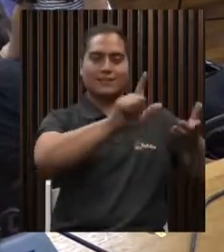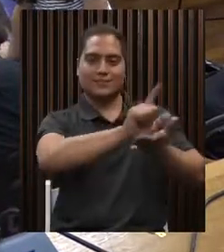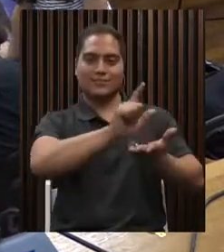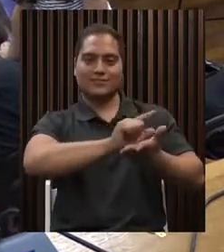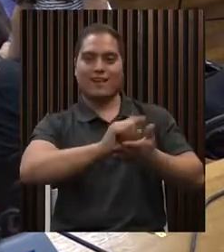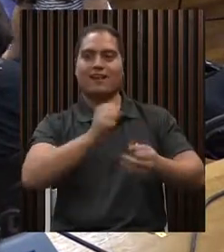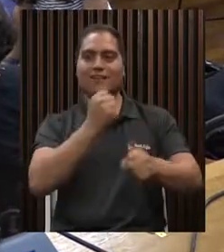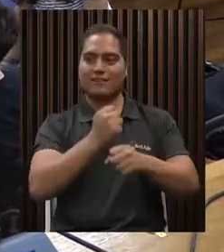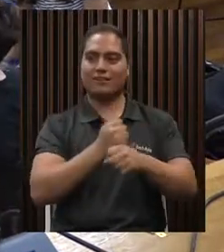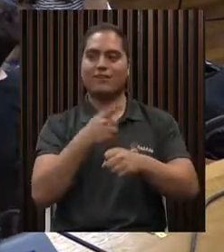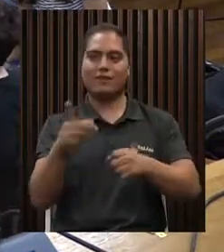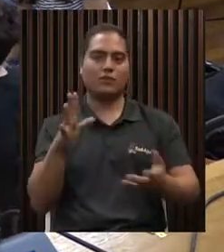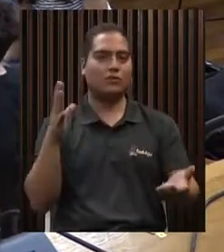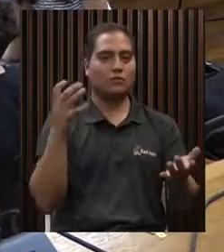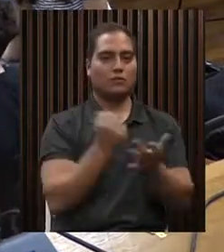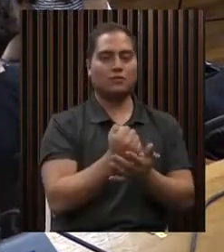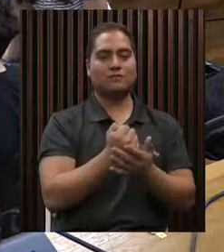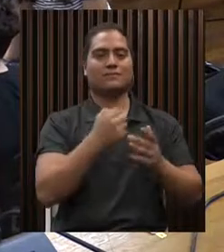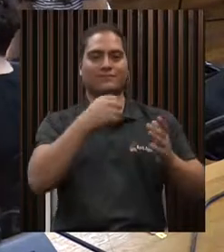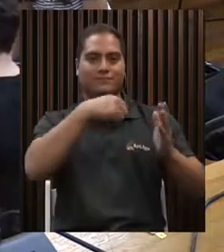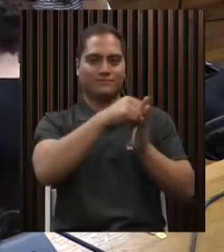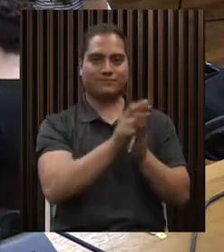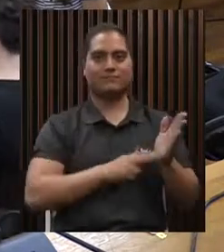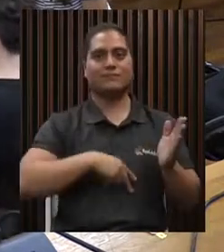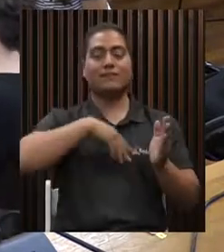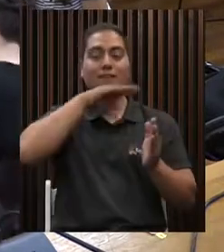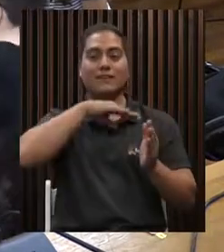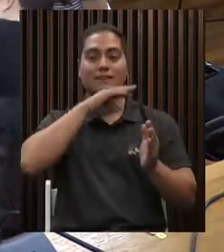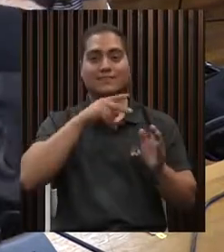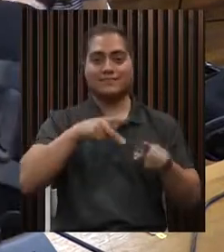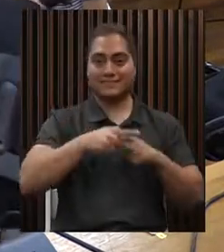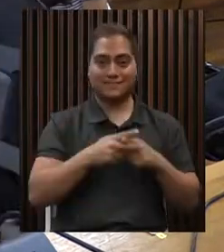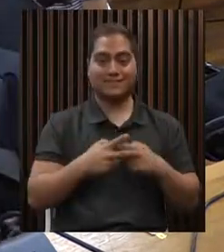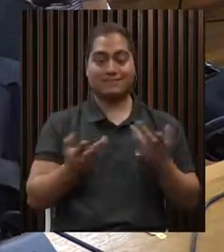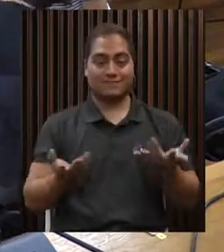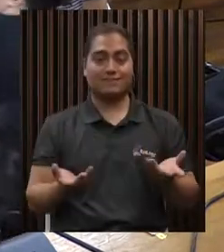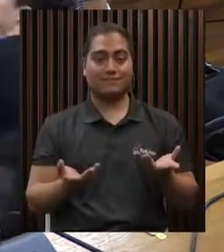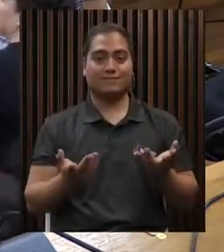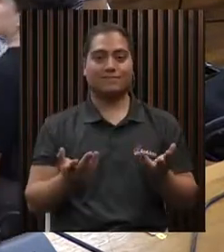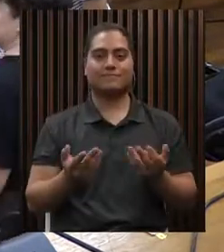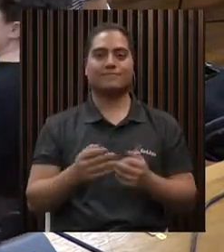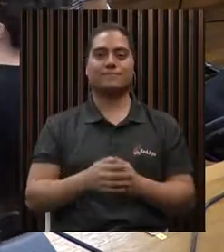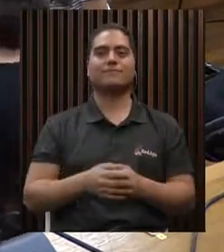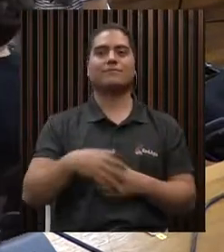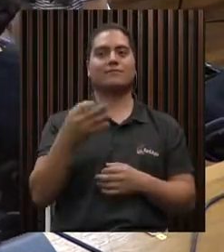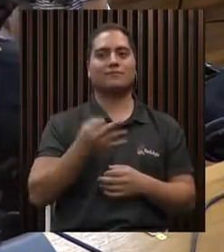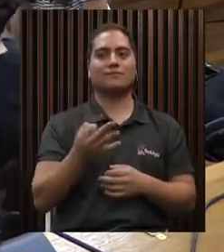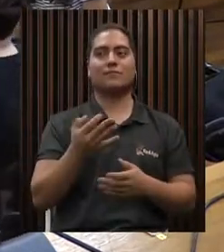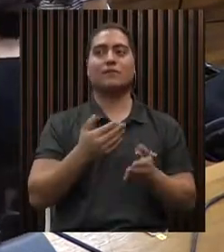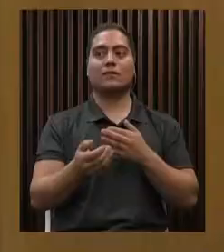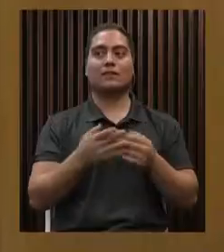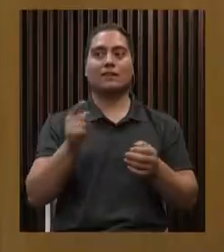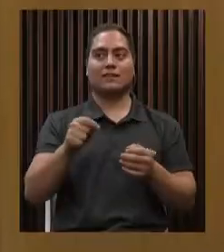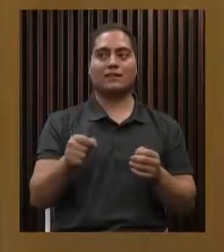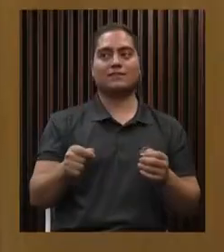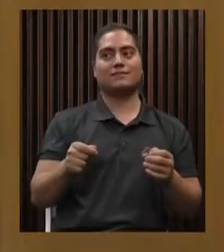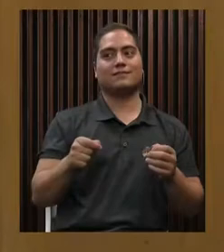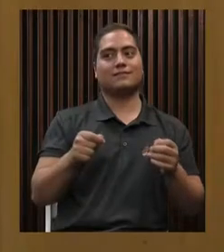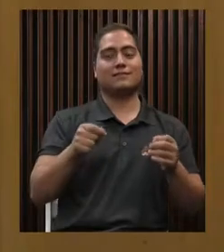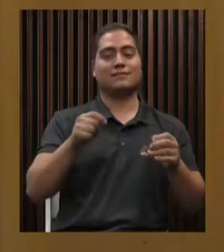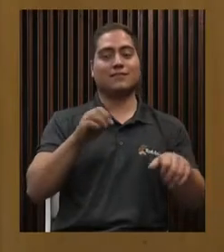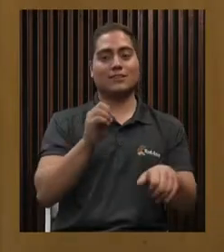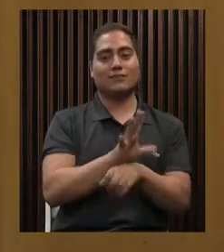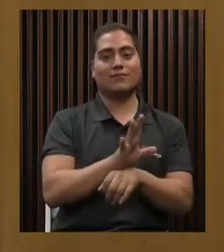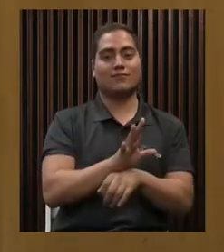lograr utilizando las técnicas teatrales tal como lo hacen los actores. Y es ahí justamente donde toda la obra y todo el espacio